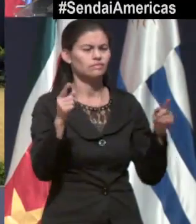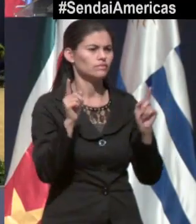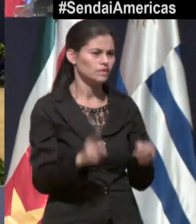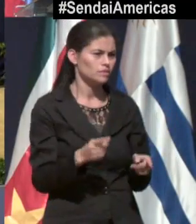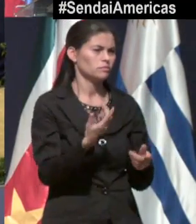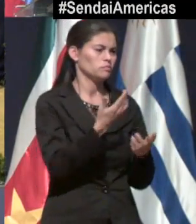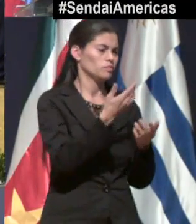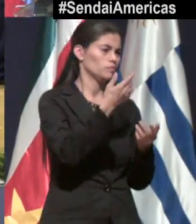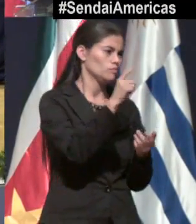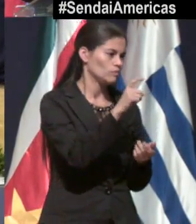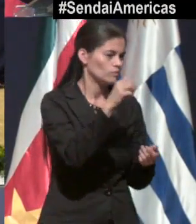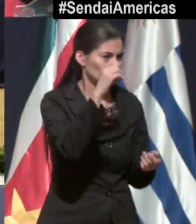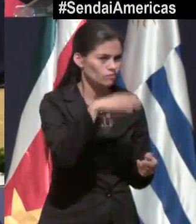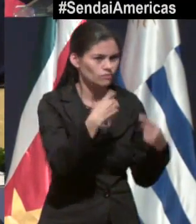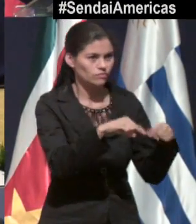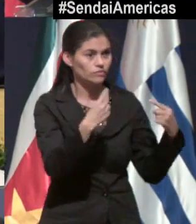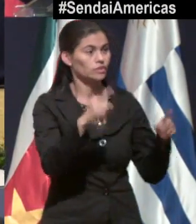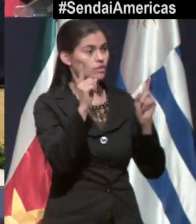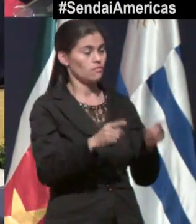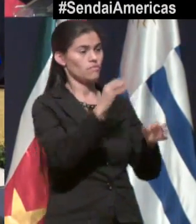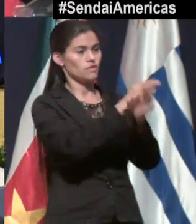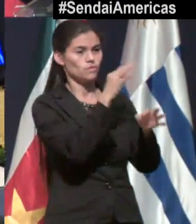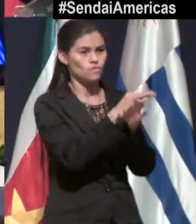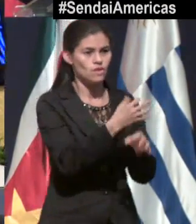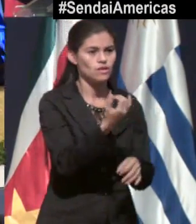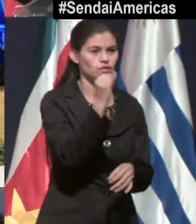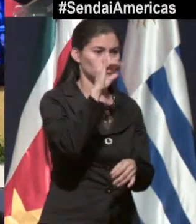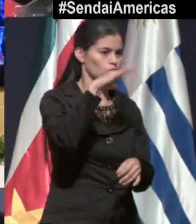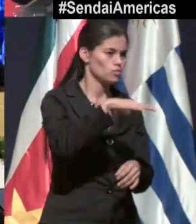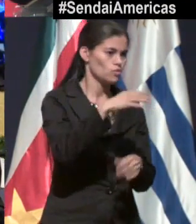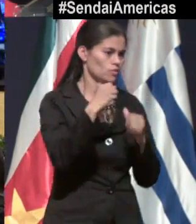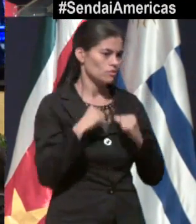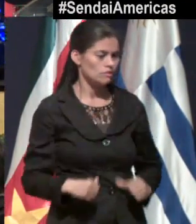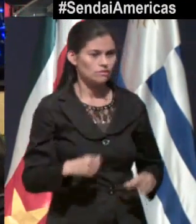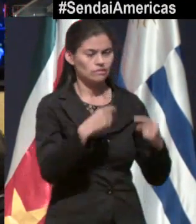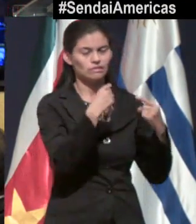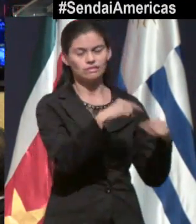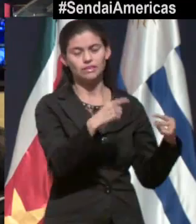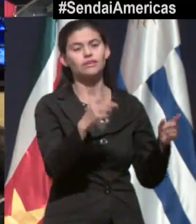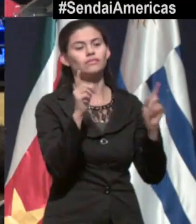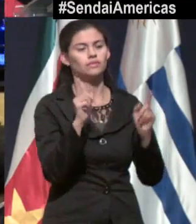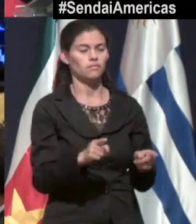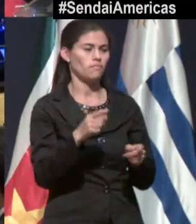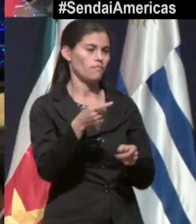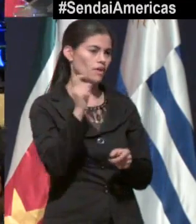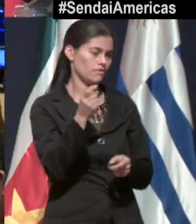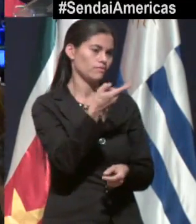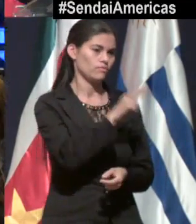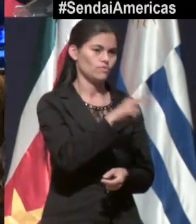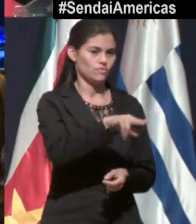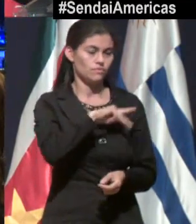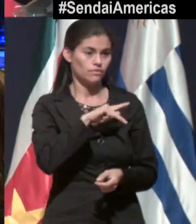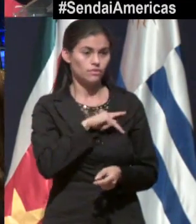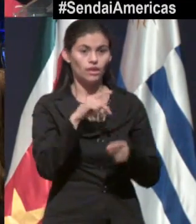infraestructura crítica, incluyendo escuelas y hospitales, y pérdida de medios de vida. Pero este